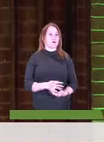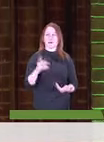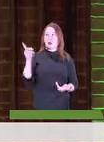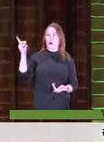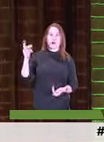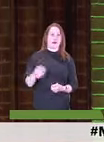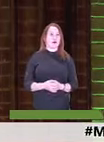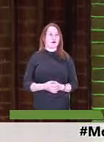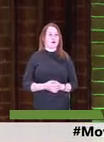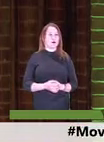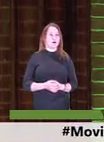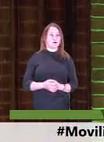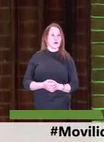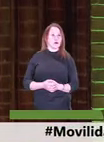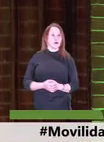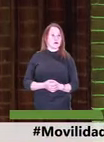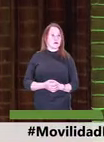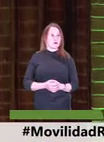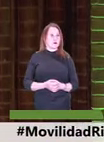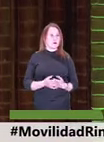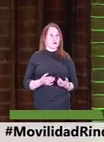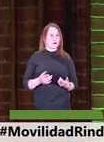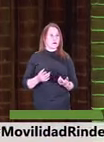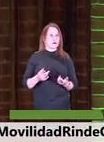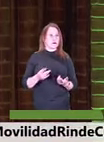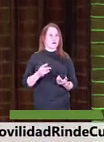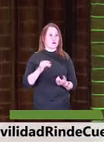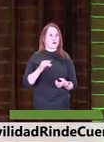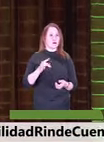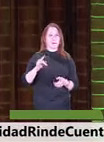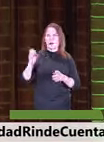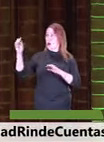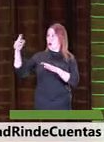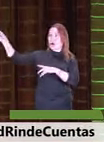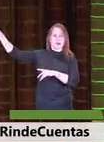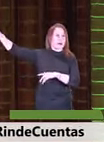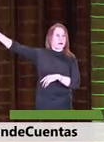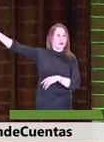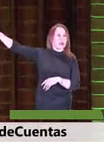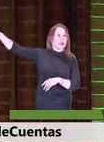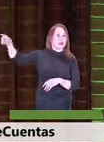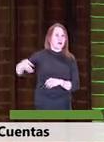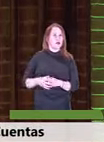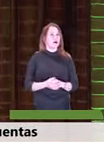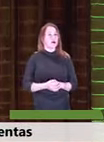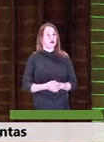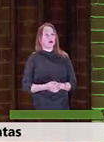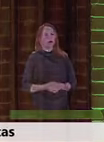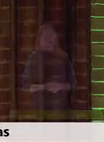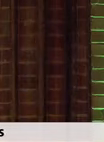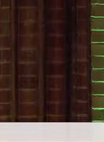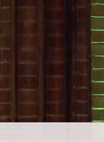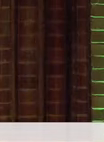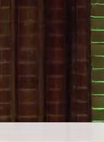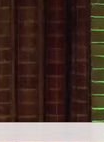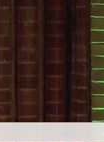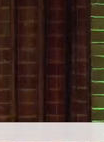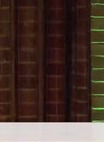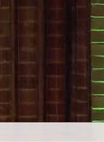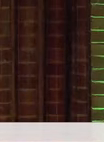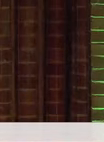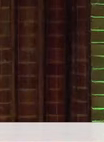Operadora Pública, el IDU y la UMB, que por supuesto hacen un trabajo maravilloso y que dentro de poco van a poder acá contarnos